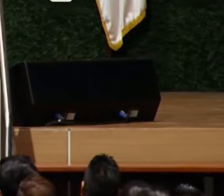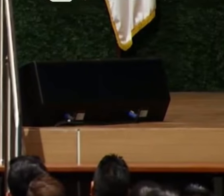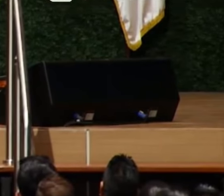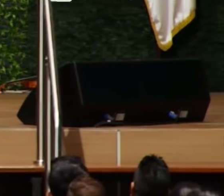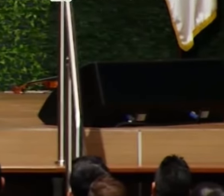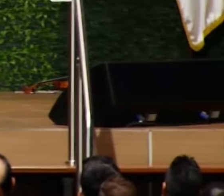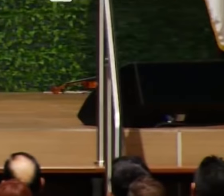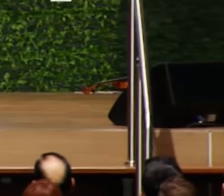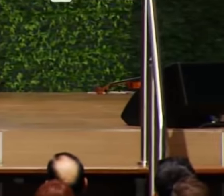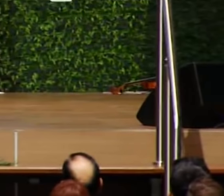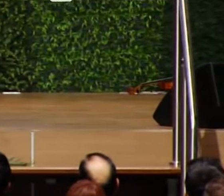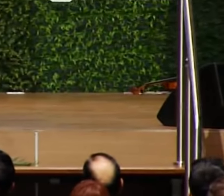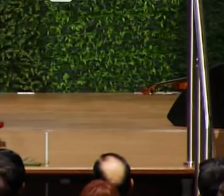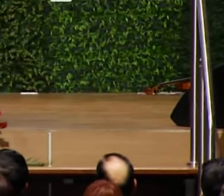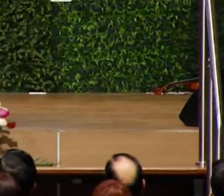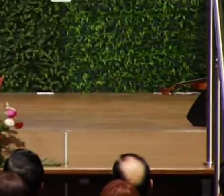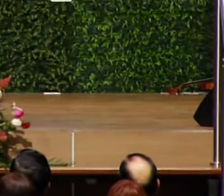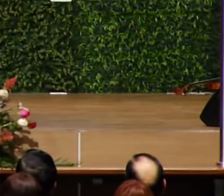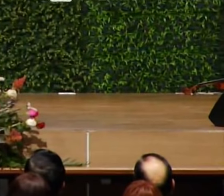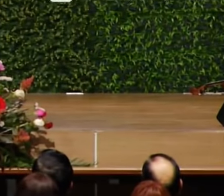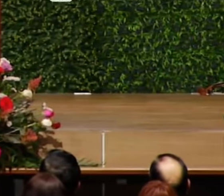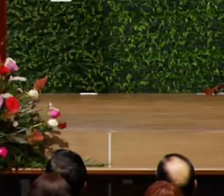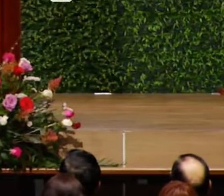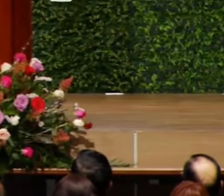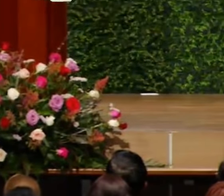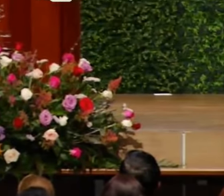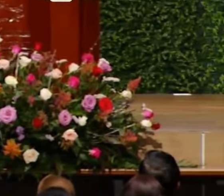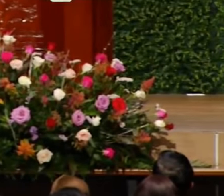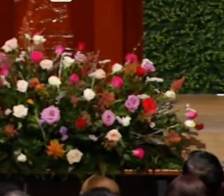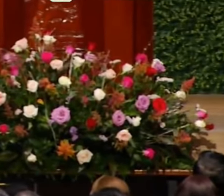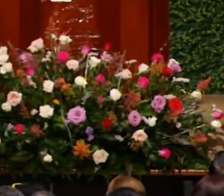será el poderoso el ambiente de un transformado.